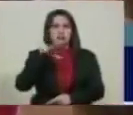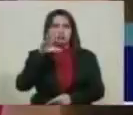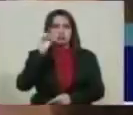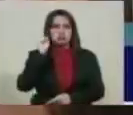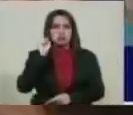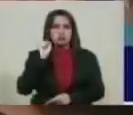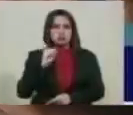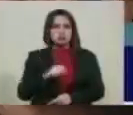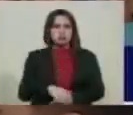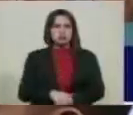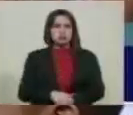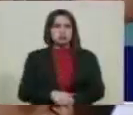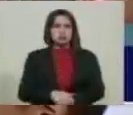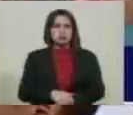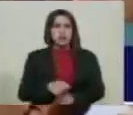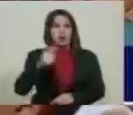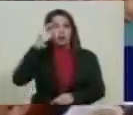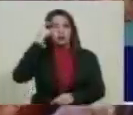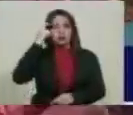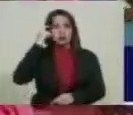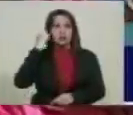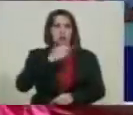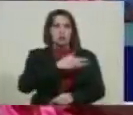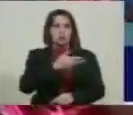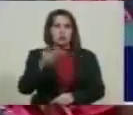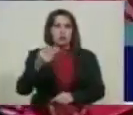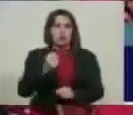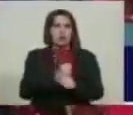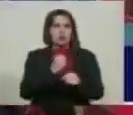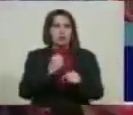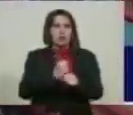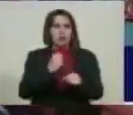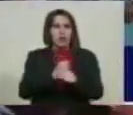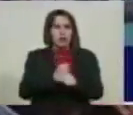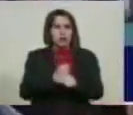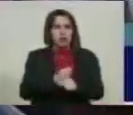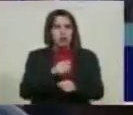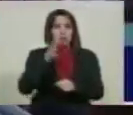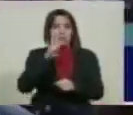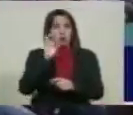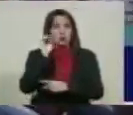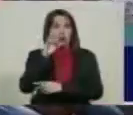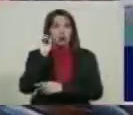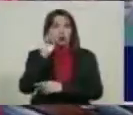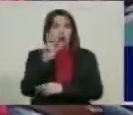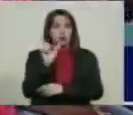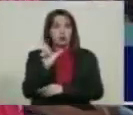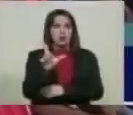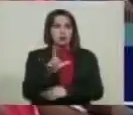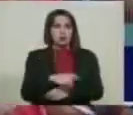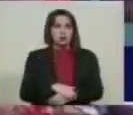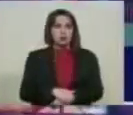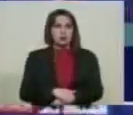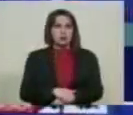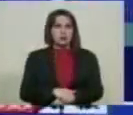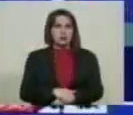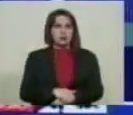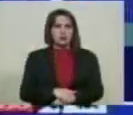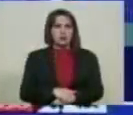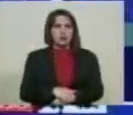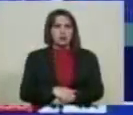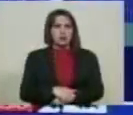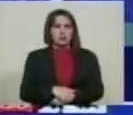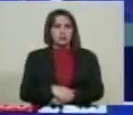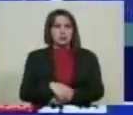Sé que ustedes han trabajado en el transcurso del cuarto congreso del partido y del tercer congreso